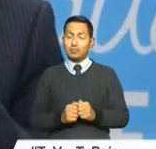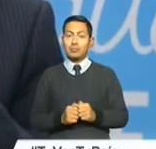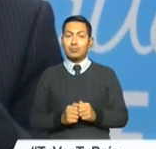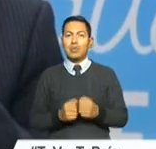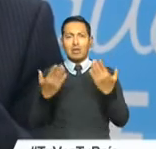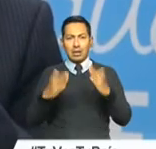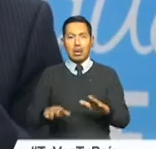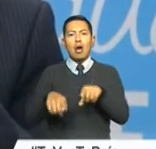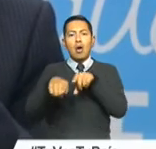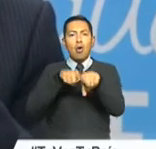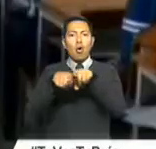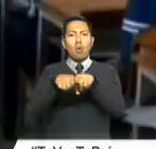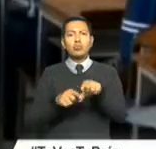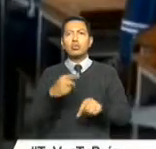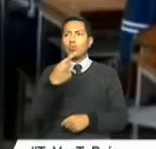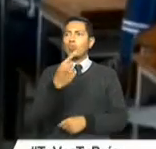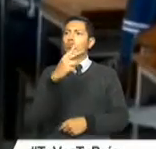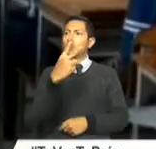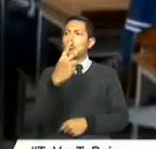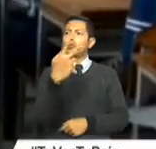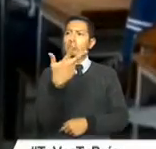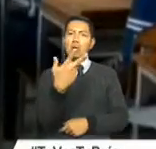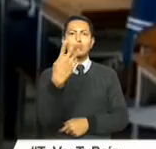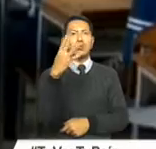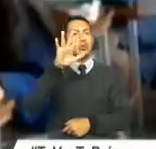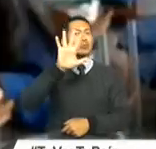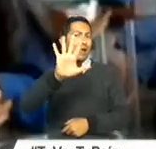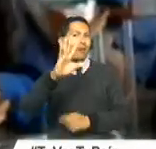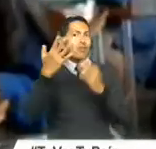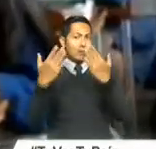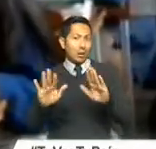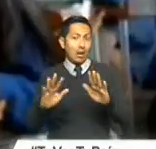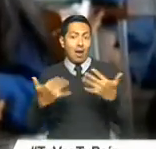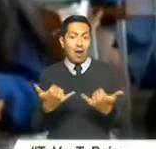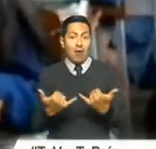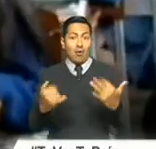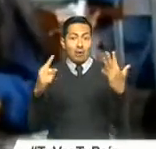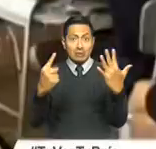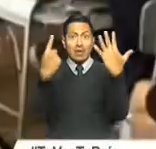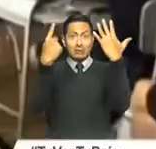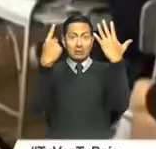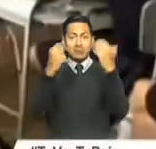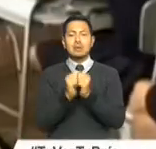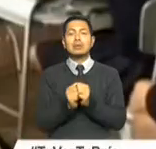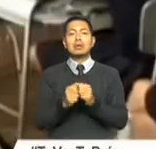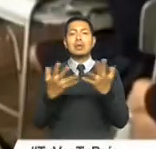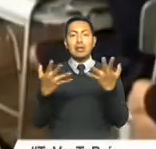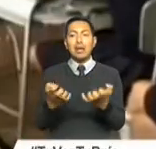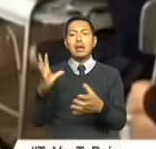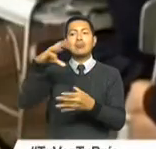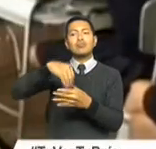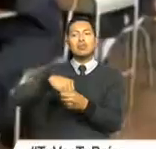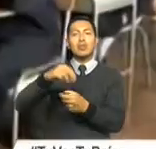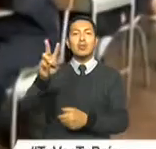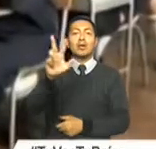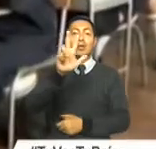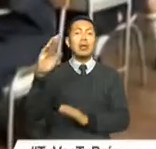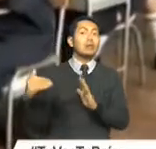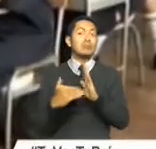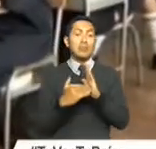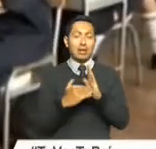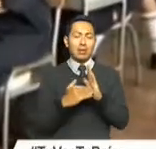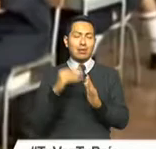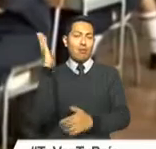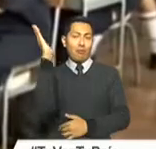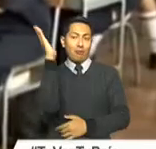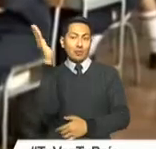Maestro número 5. En esta nueva convocatoria se aspira a vincular a 23.928 profesores que actualmente trabajan